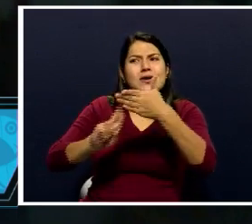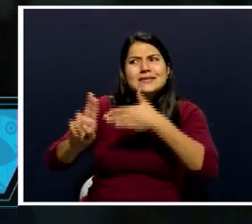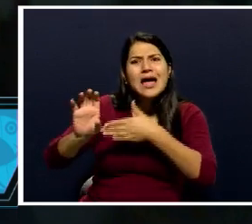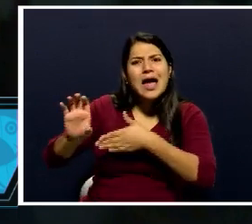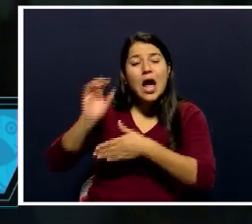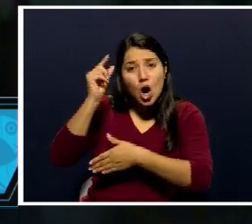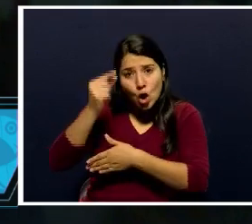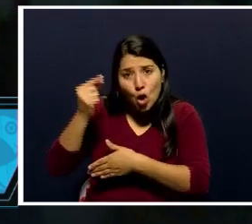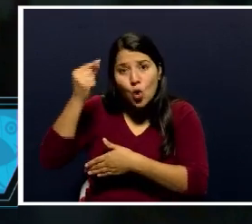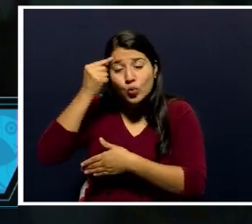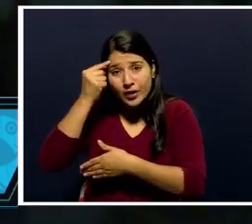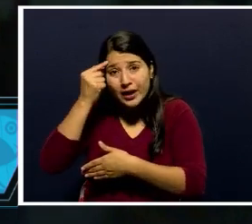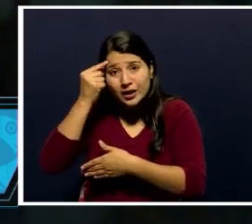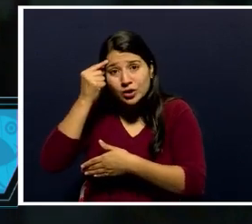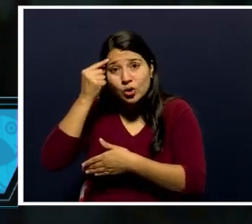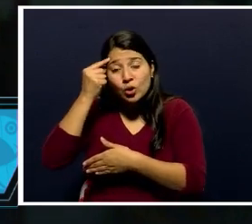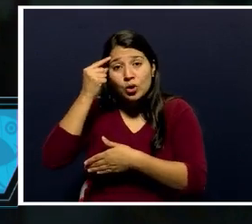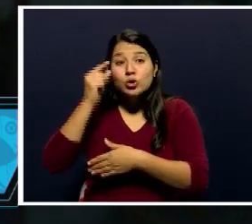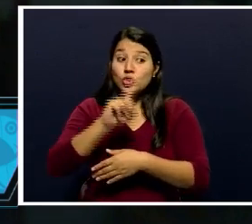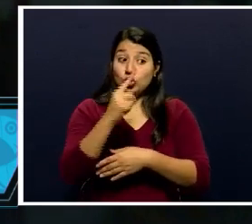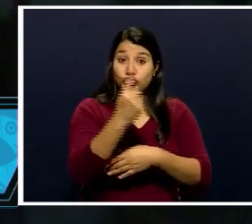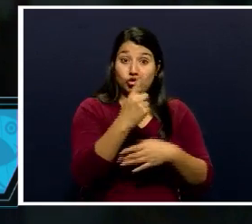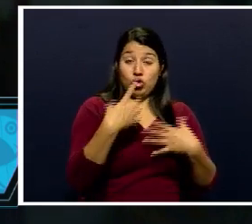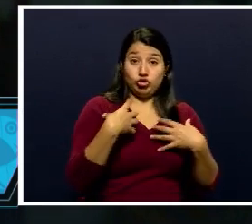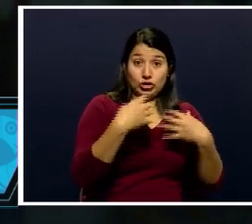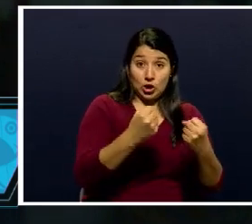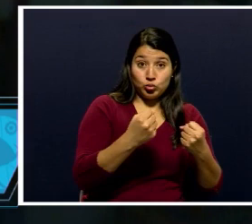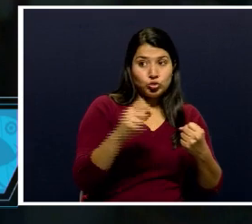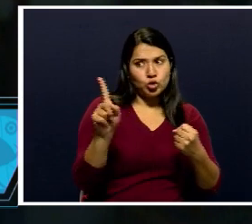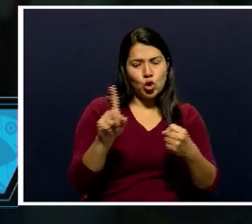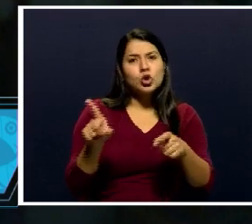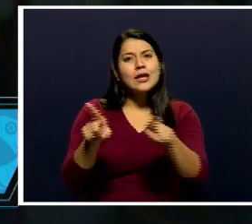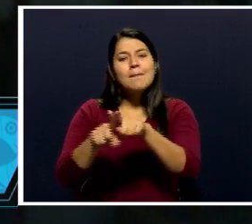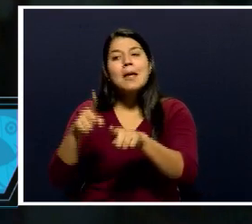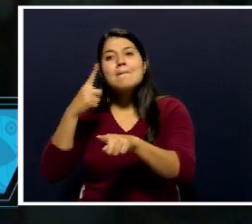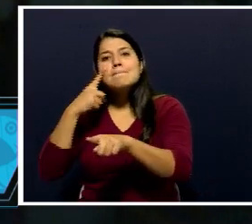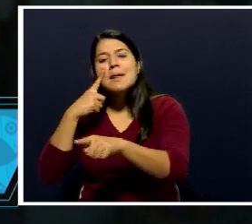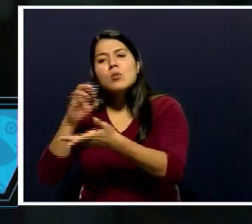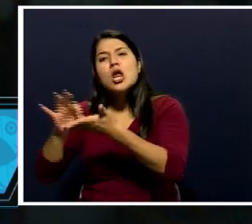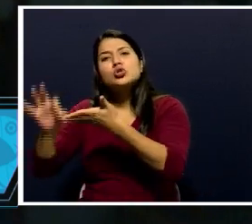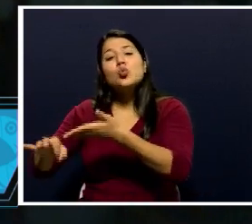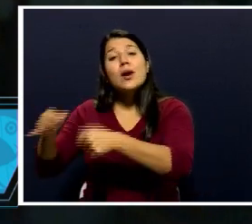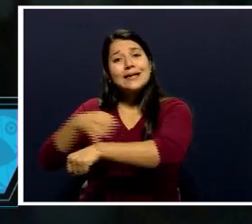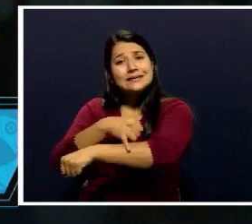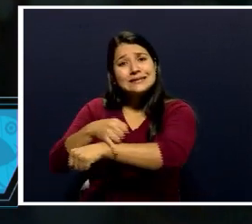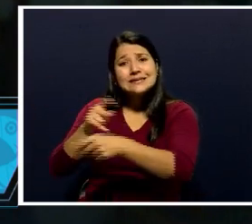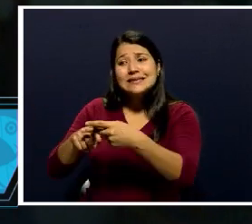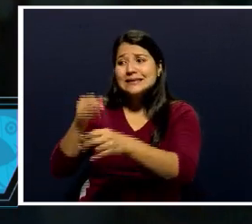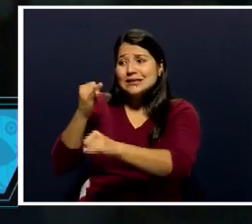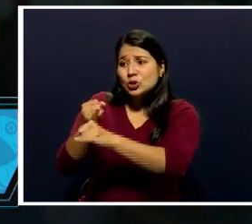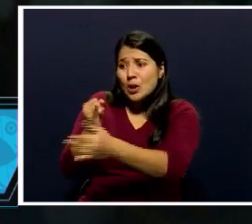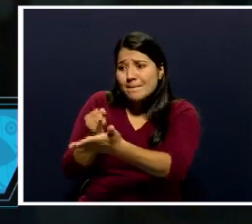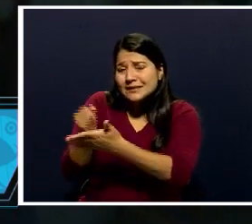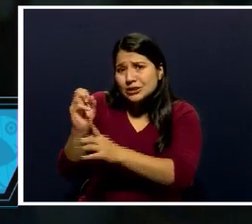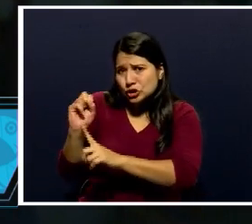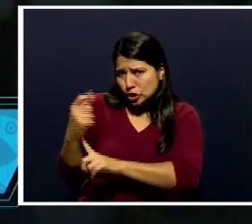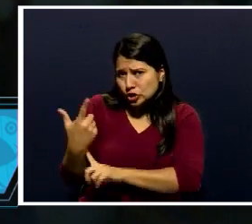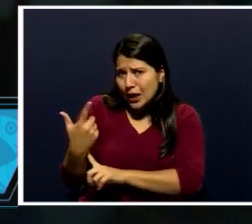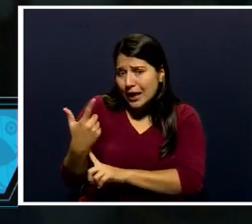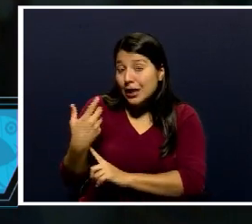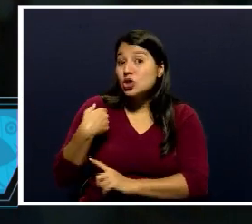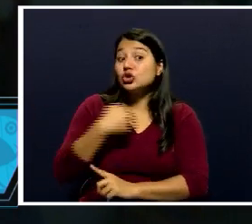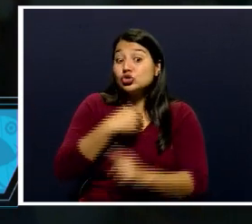solo al sector salud movilizado, estamos viendo a la Facultad de Ingeniería, estamos viendo al Instituto de Investigaciones Sociales. Es decir,